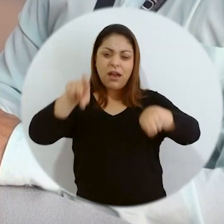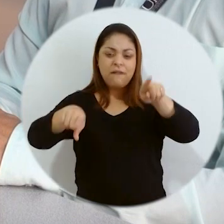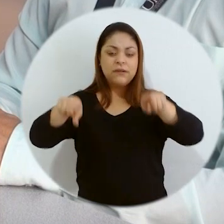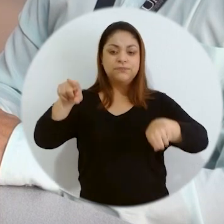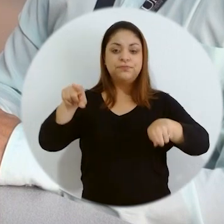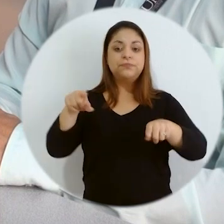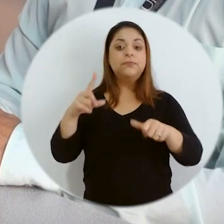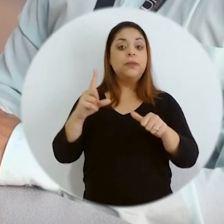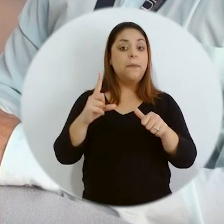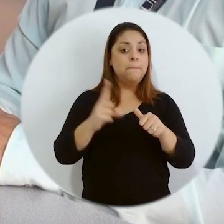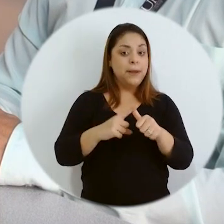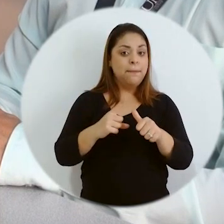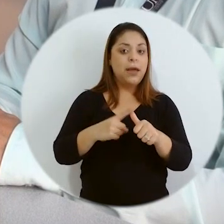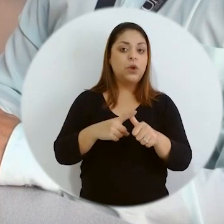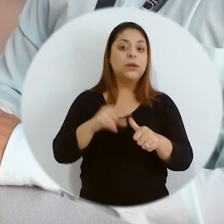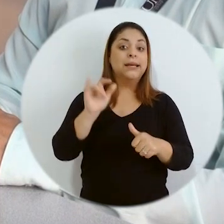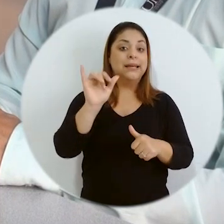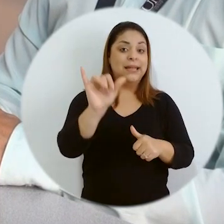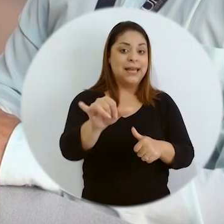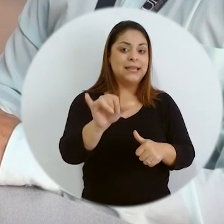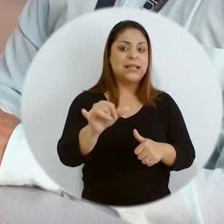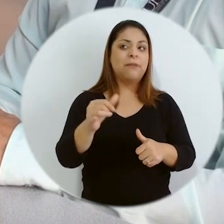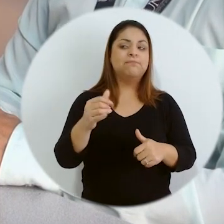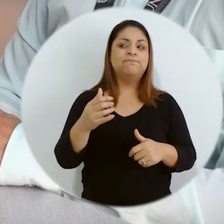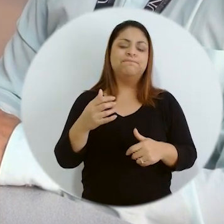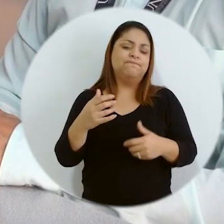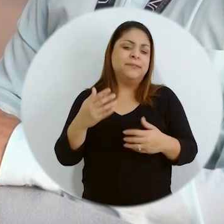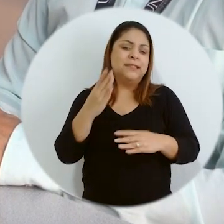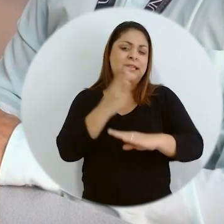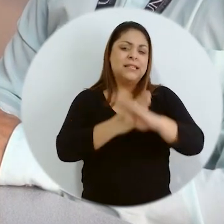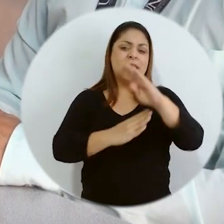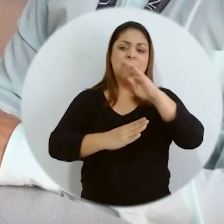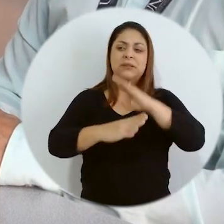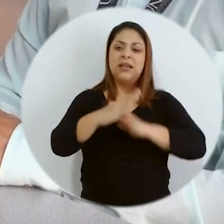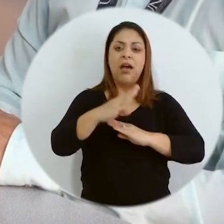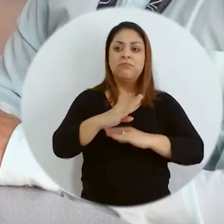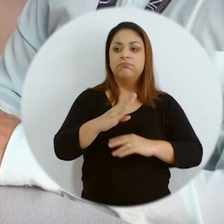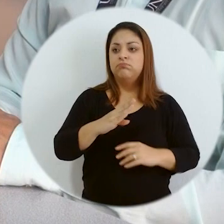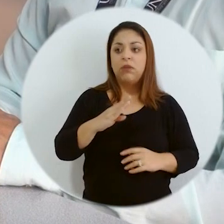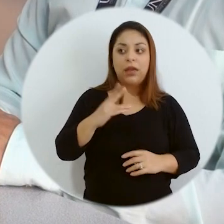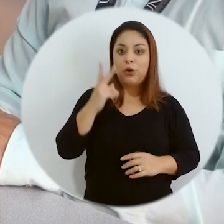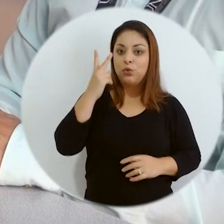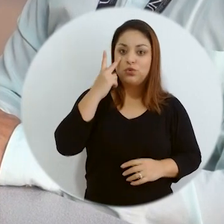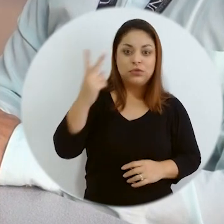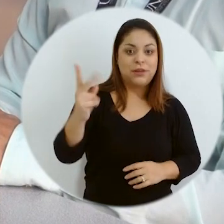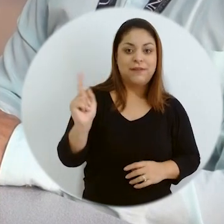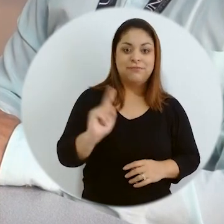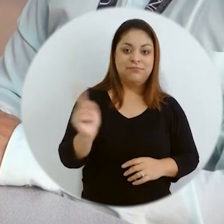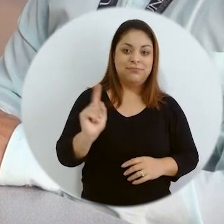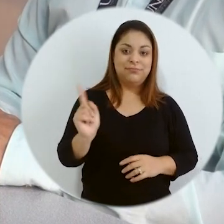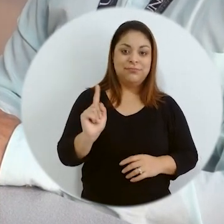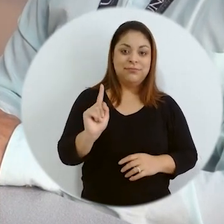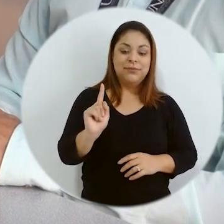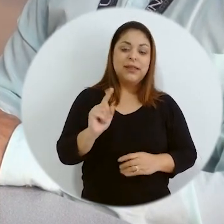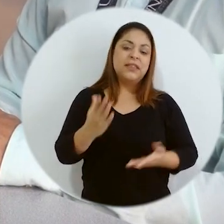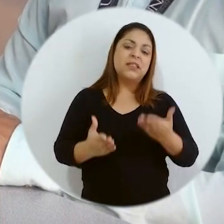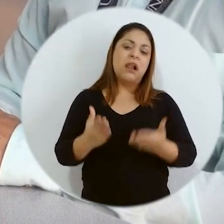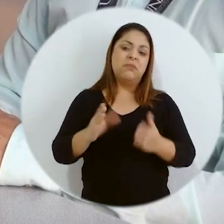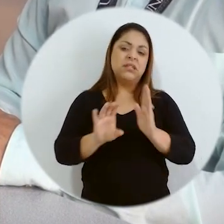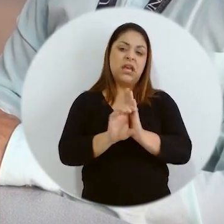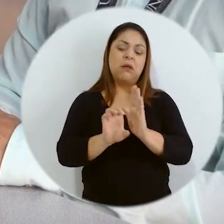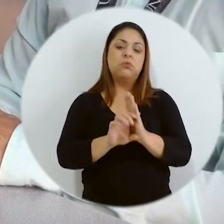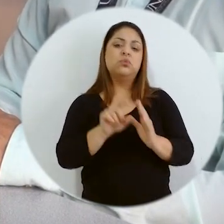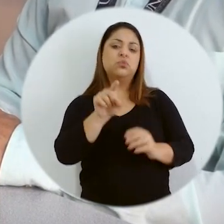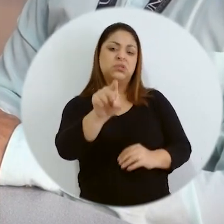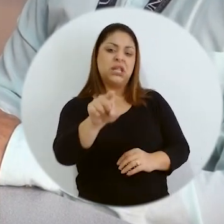Esto, primero, ¿verdad? Que era una de las discapacidades, inclusive podríamos decir que todavía pasa más invisibilizada, ¿verdad? Porque tal vez